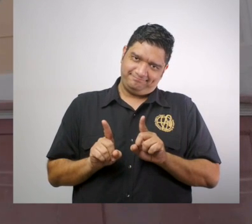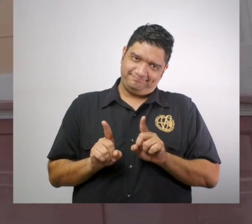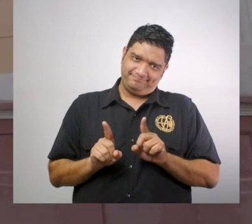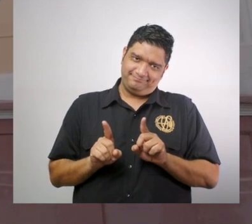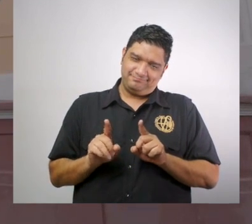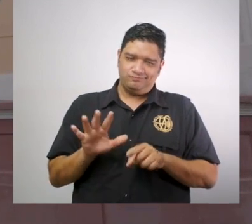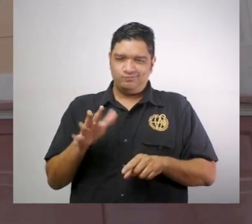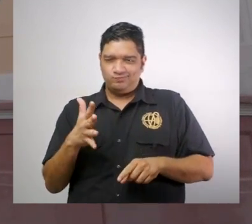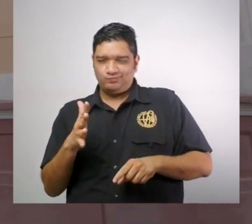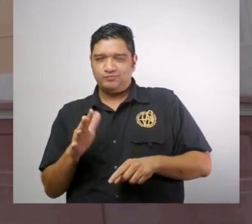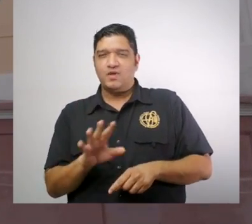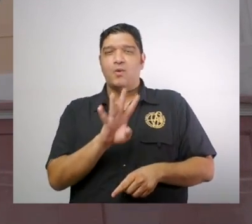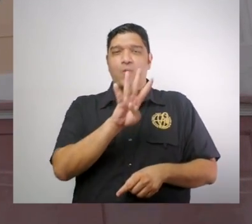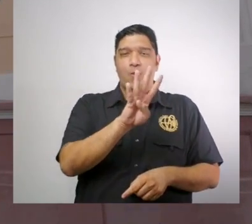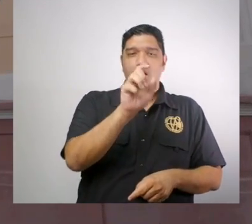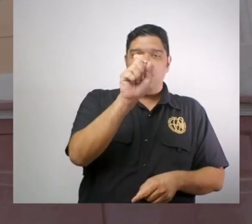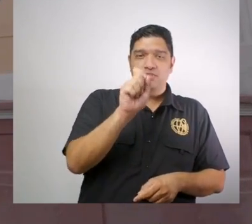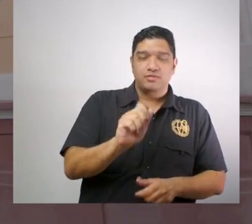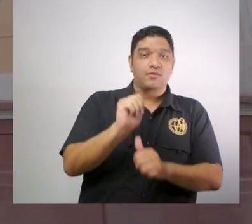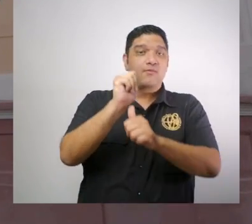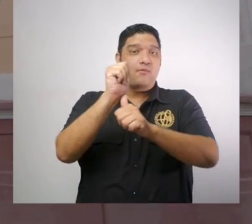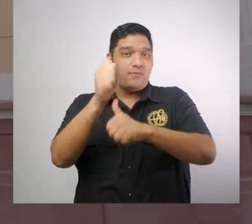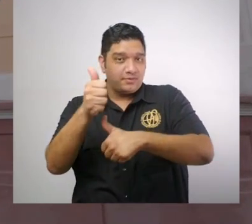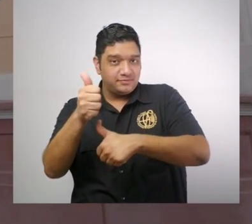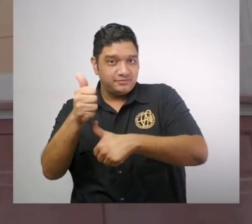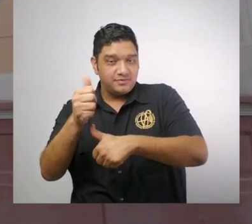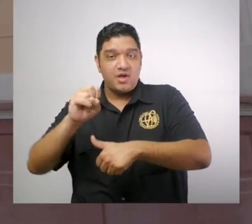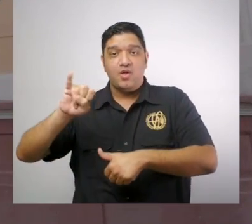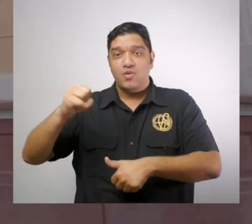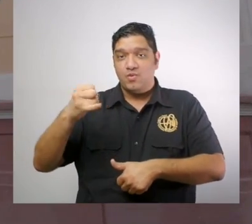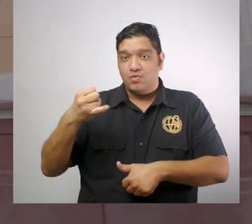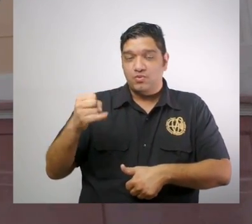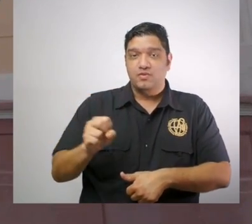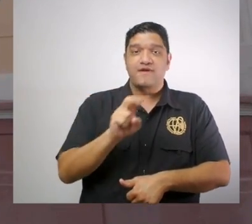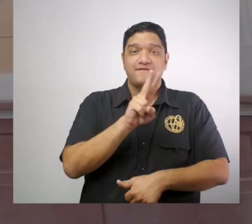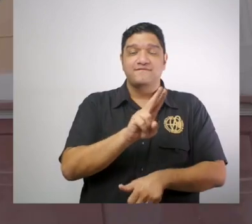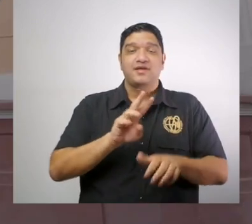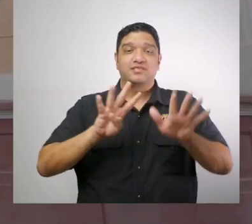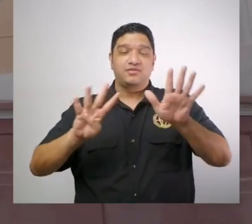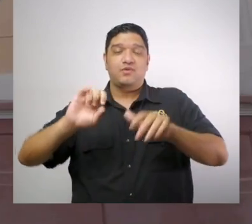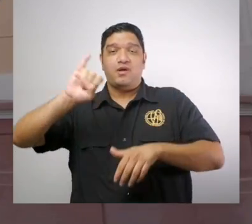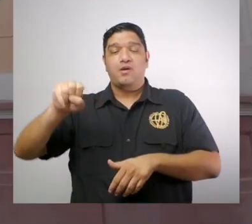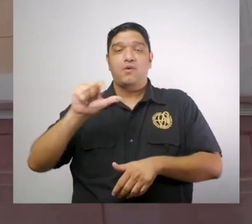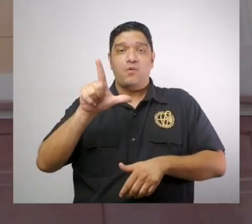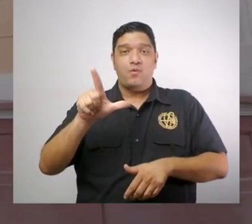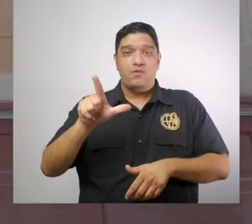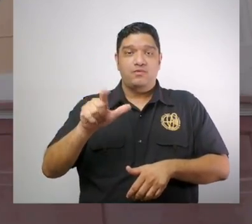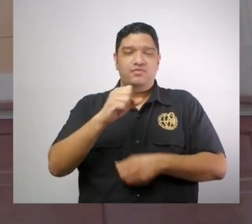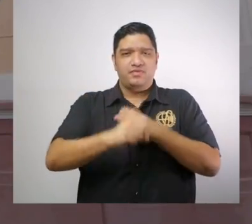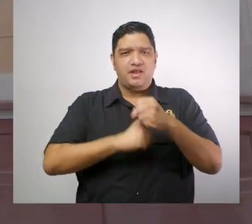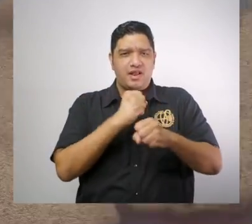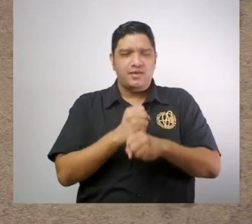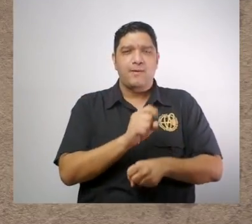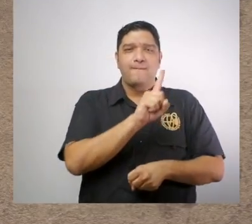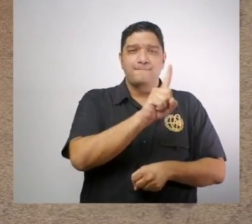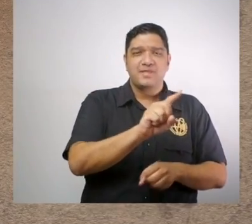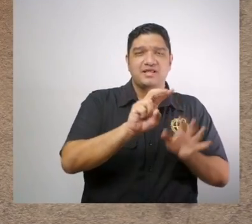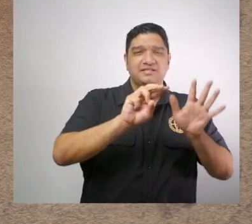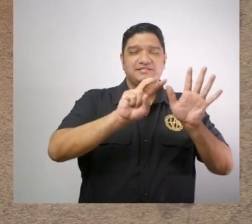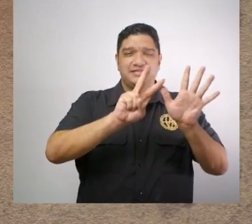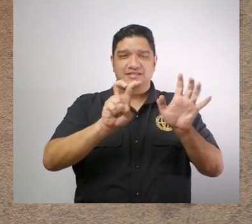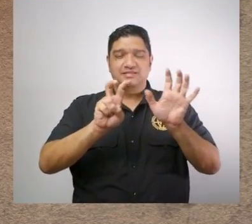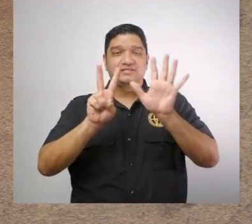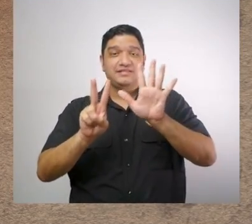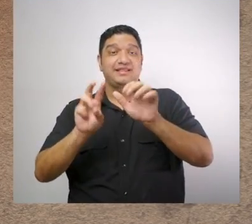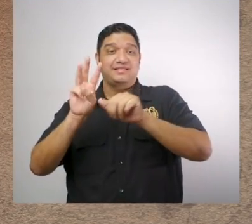a las 4:15 del jueves 29 de julio de 1773, los